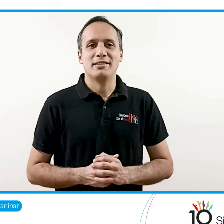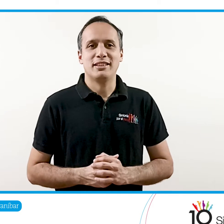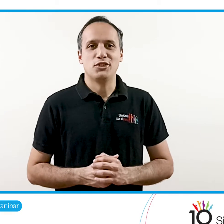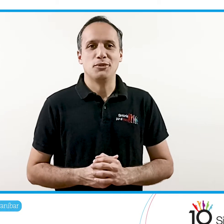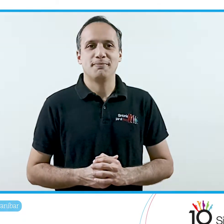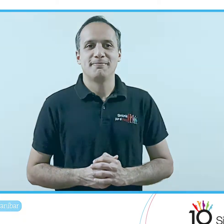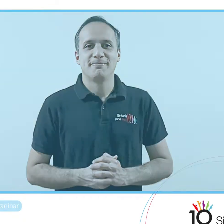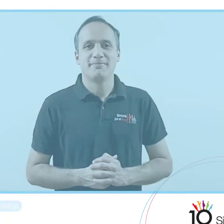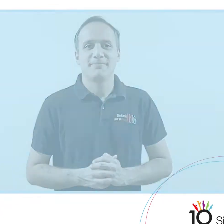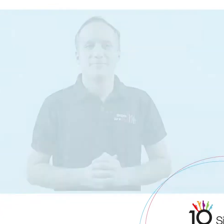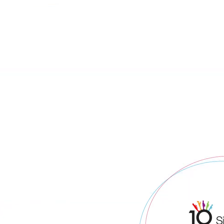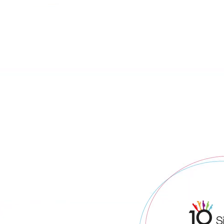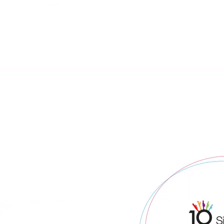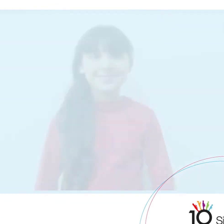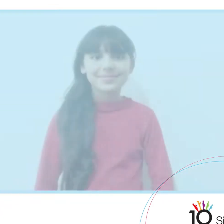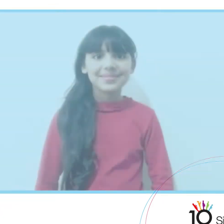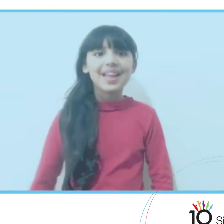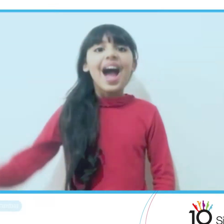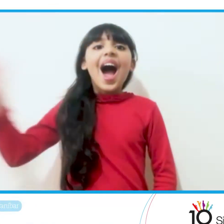de la presentación.